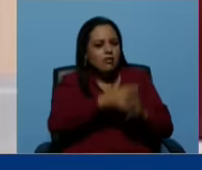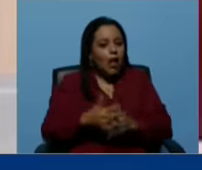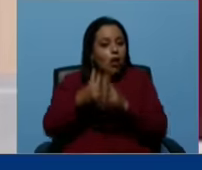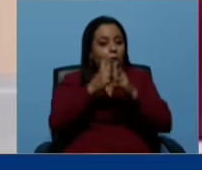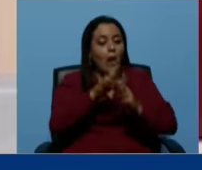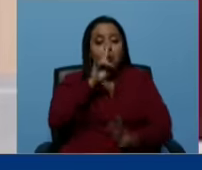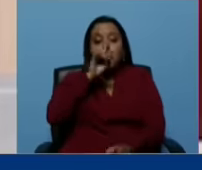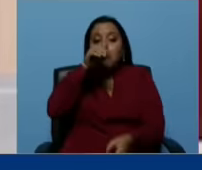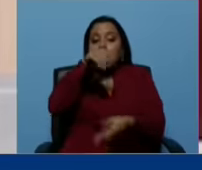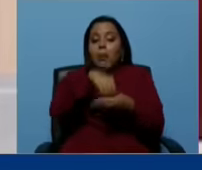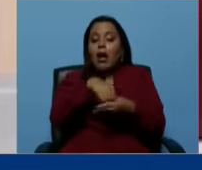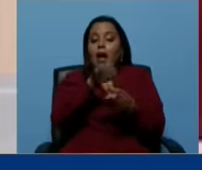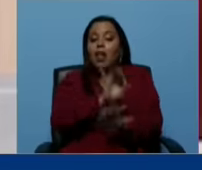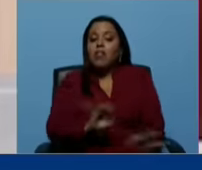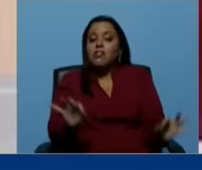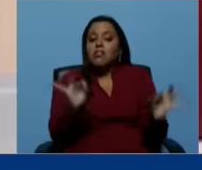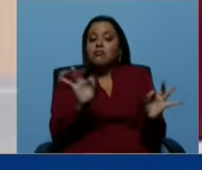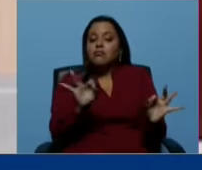¡Nada!